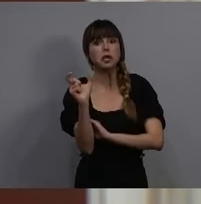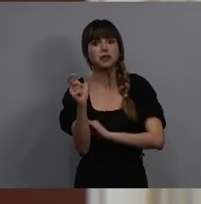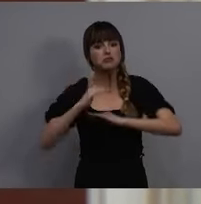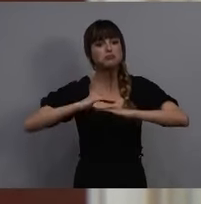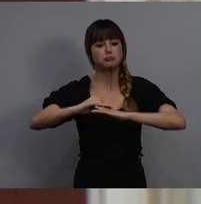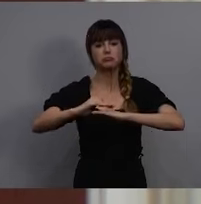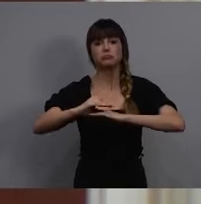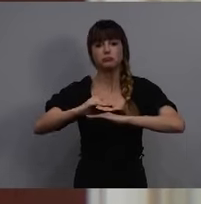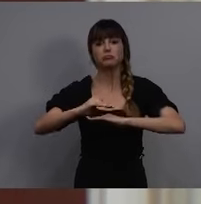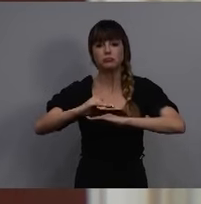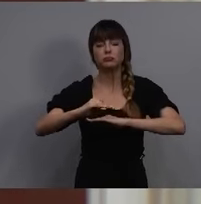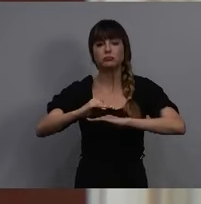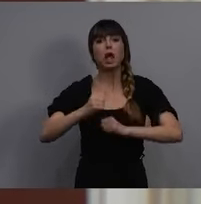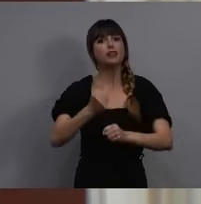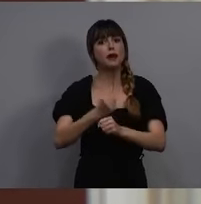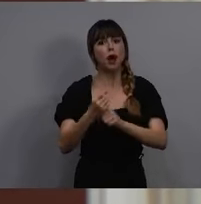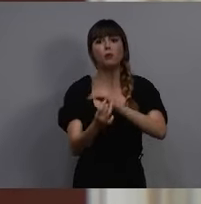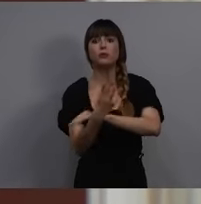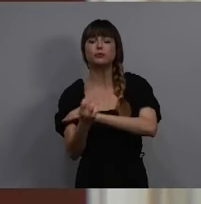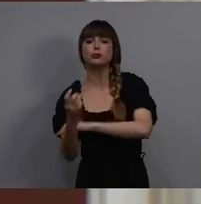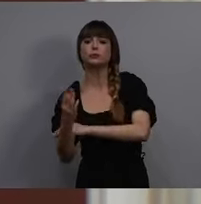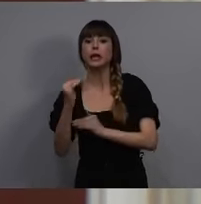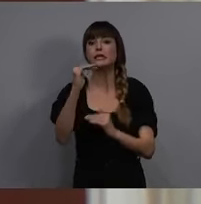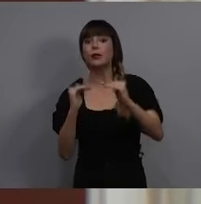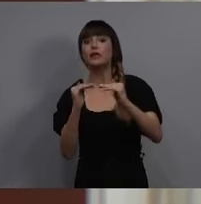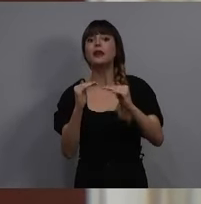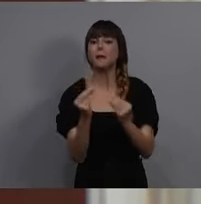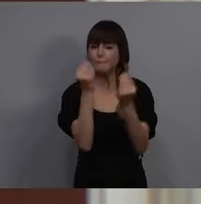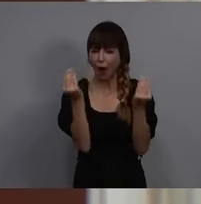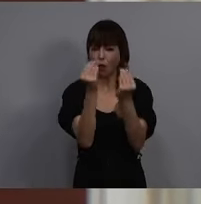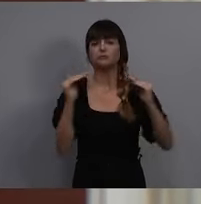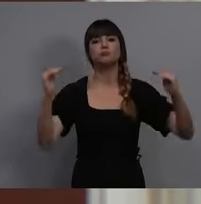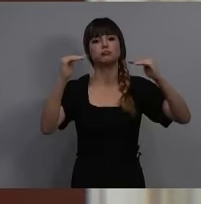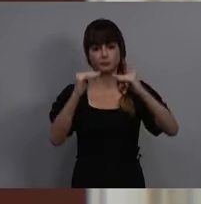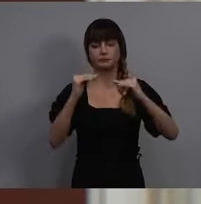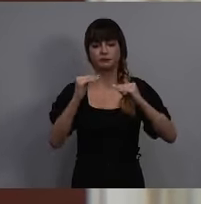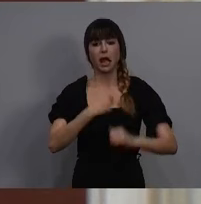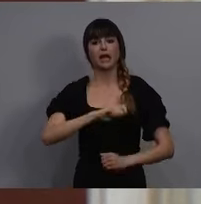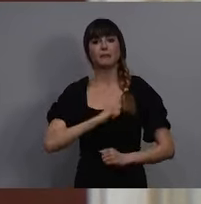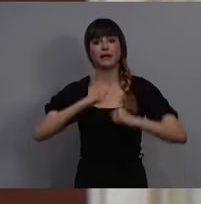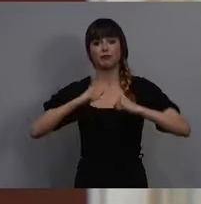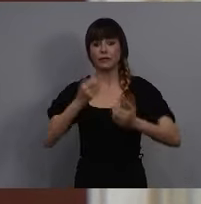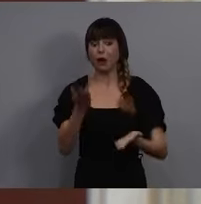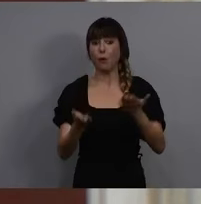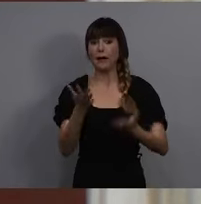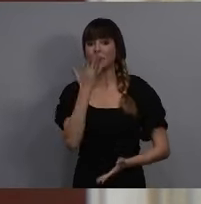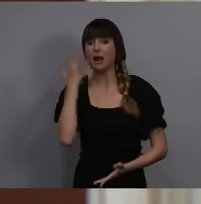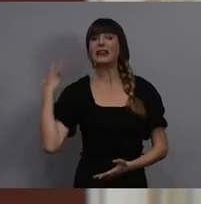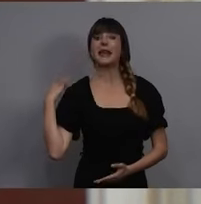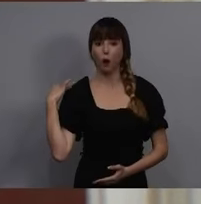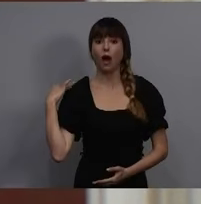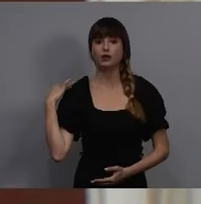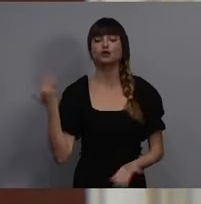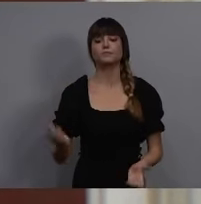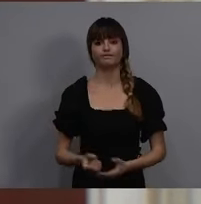cuenta con mayor número de empleos y sufre menor desigualdad España está más fuerte que hace 5 años sin